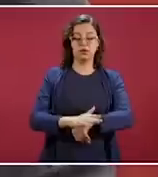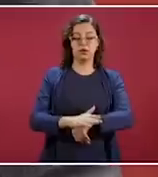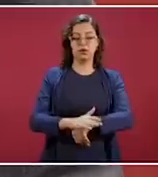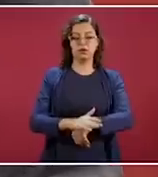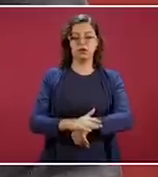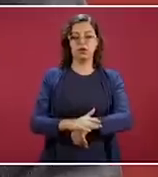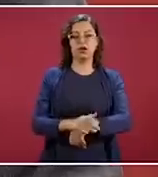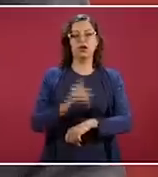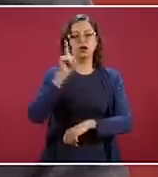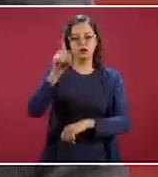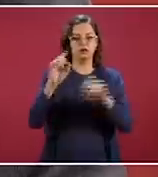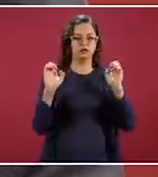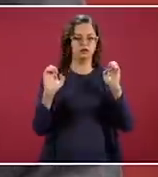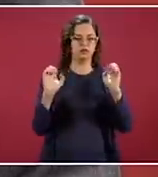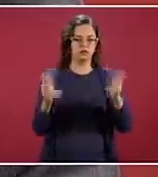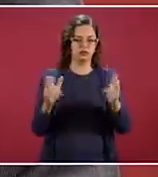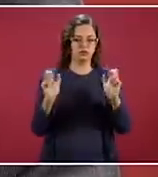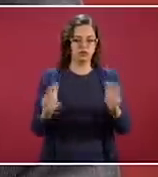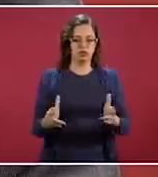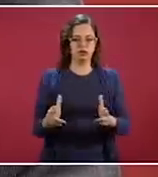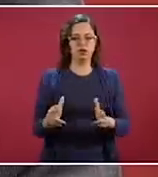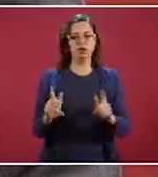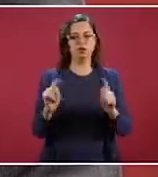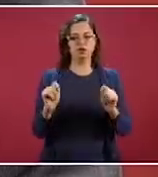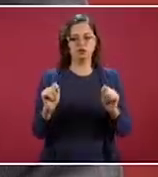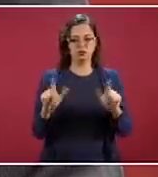de Tuxtla Gutiérrez